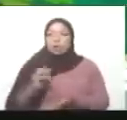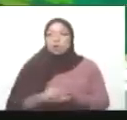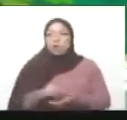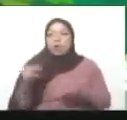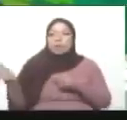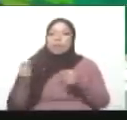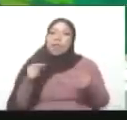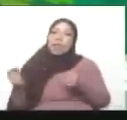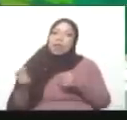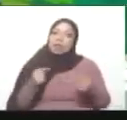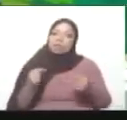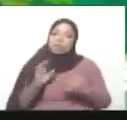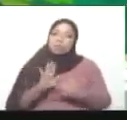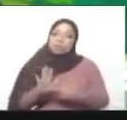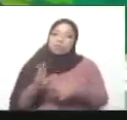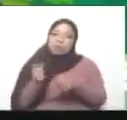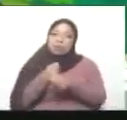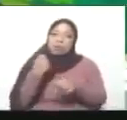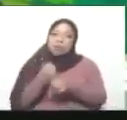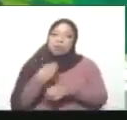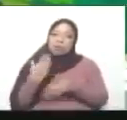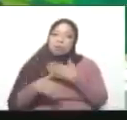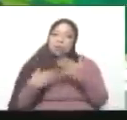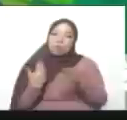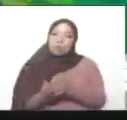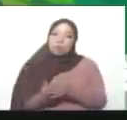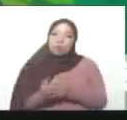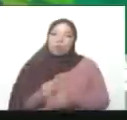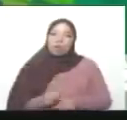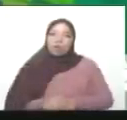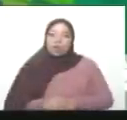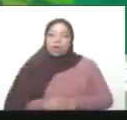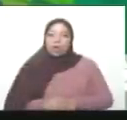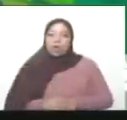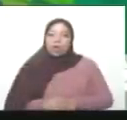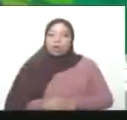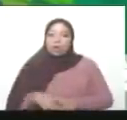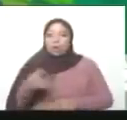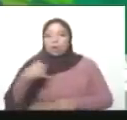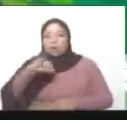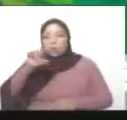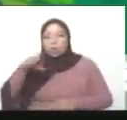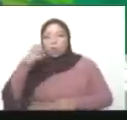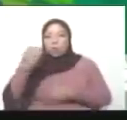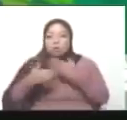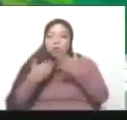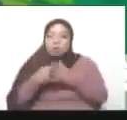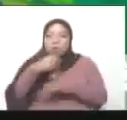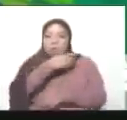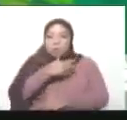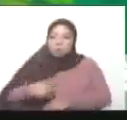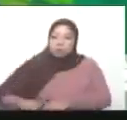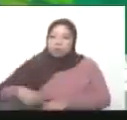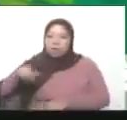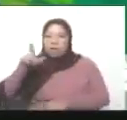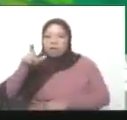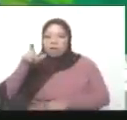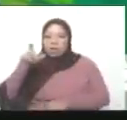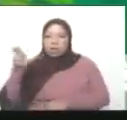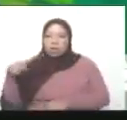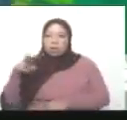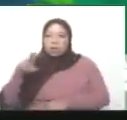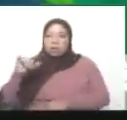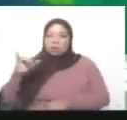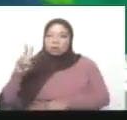diálogo cara a cara directo en el marco del acuerdo de Ginebra por eso le ratifica al presidente de Guyana